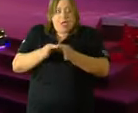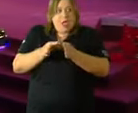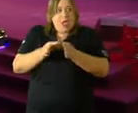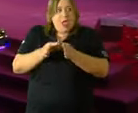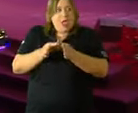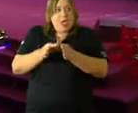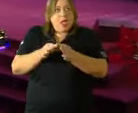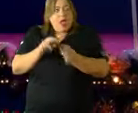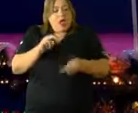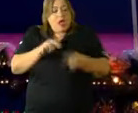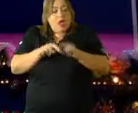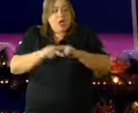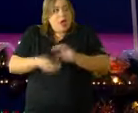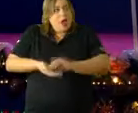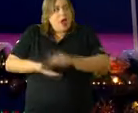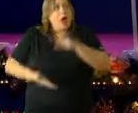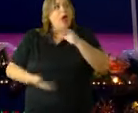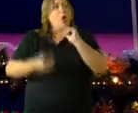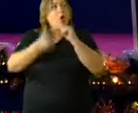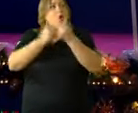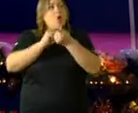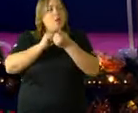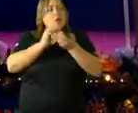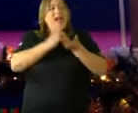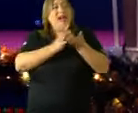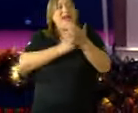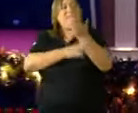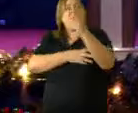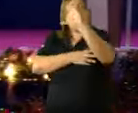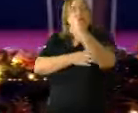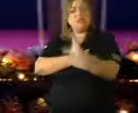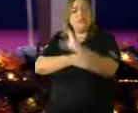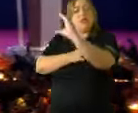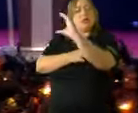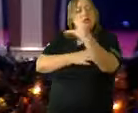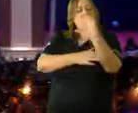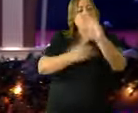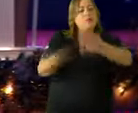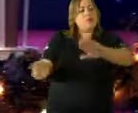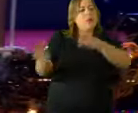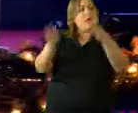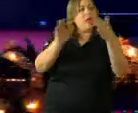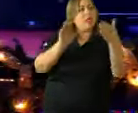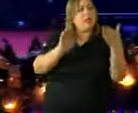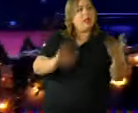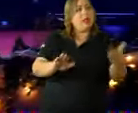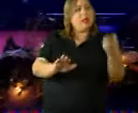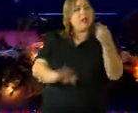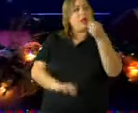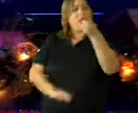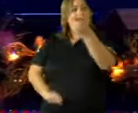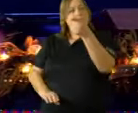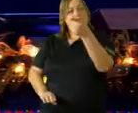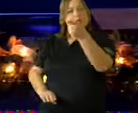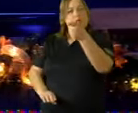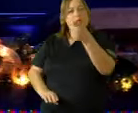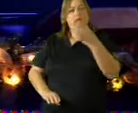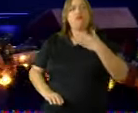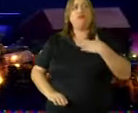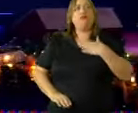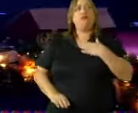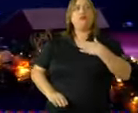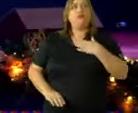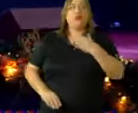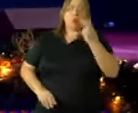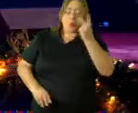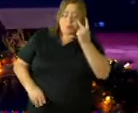se reveló a mí a través del sacrificio de Cristo en la cruz del Calvario. Una cosa es caminar por las calles